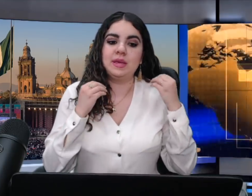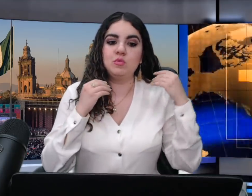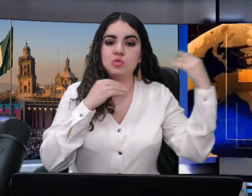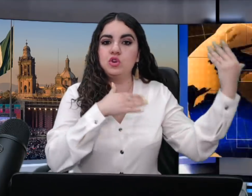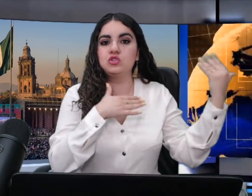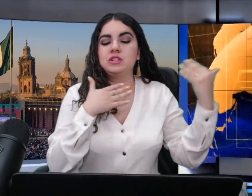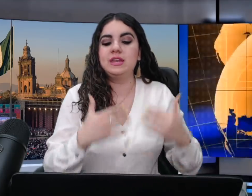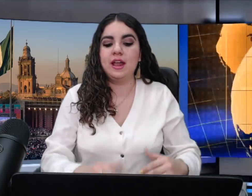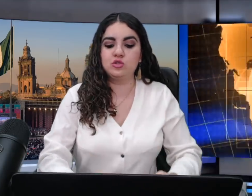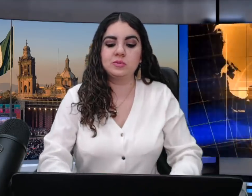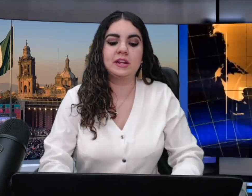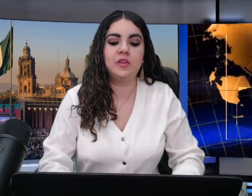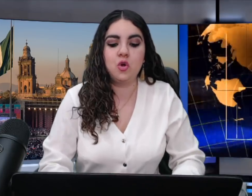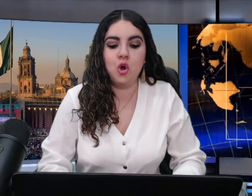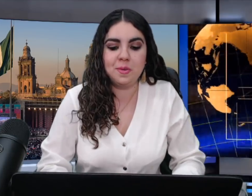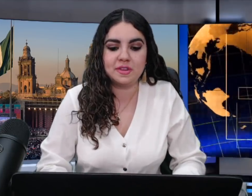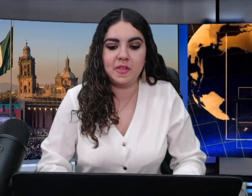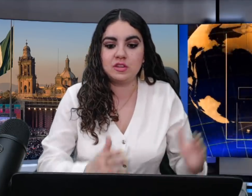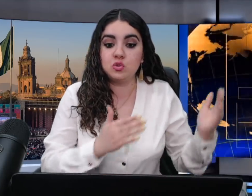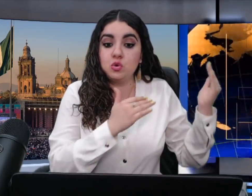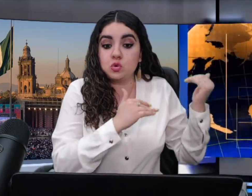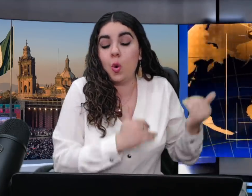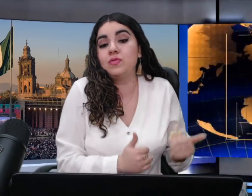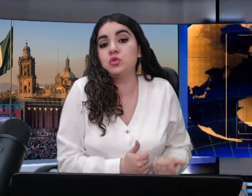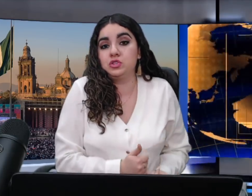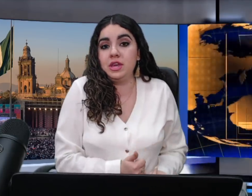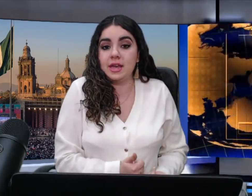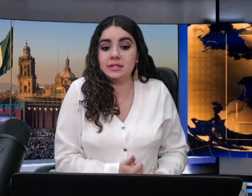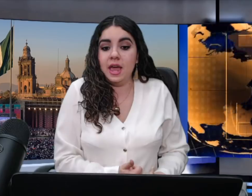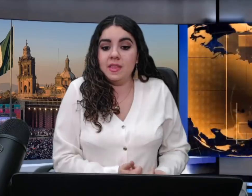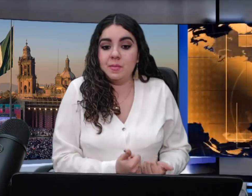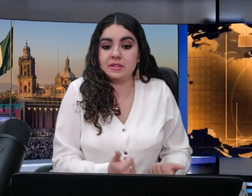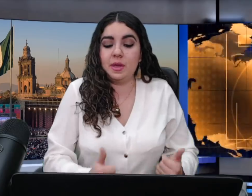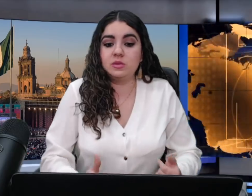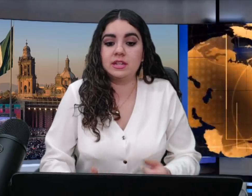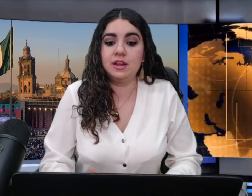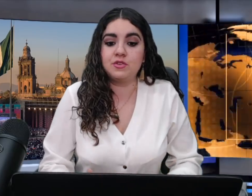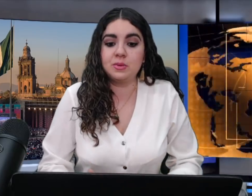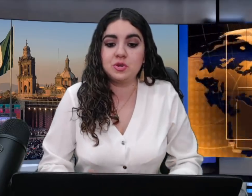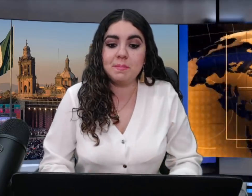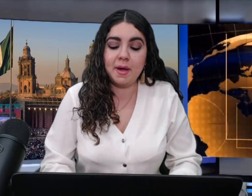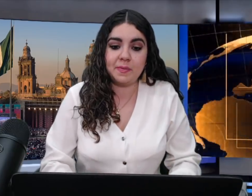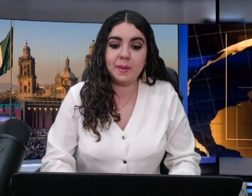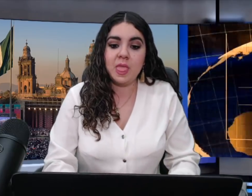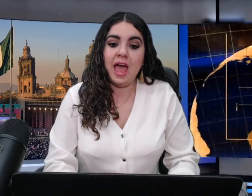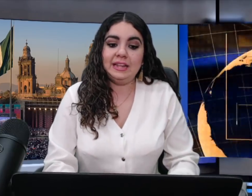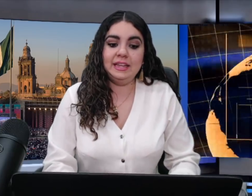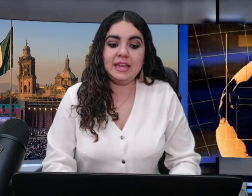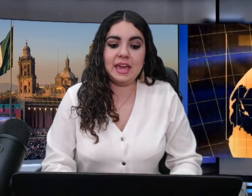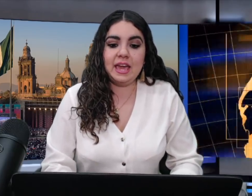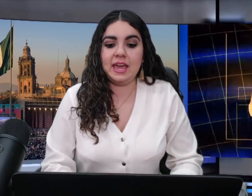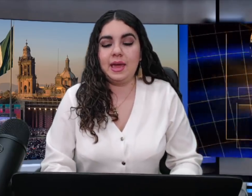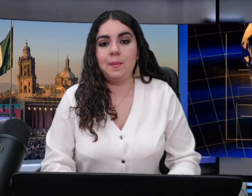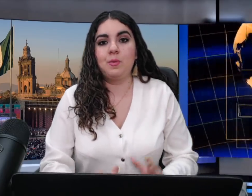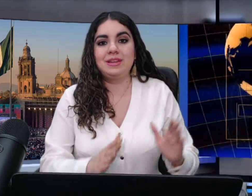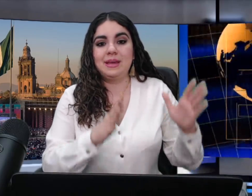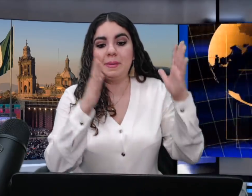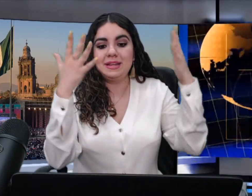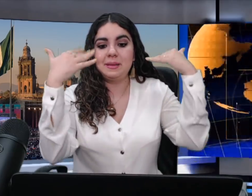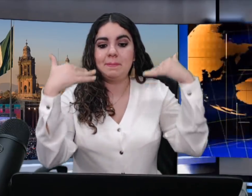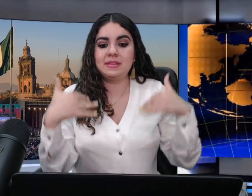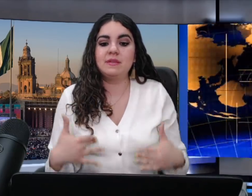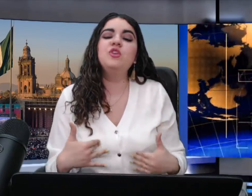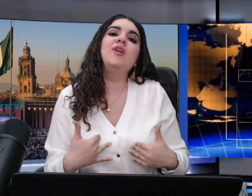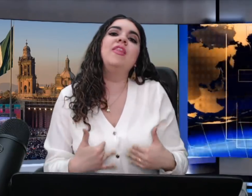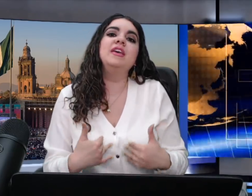apenas estamos, bueno, nos decía el subsecretario Hugo López-Gatell hace unos cuantos días, te presentamos aquí la información en Patria, de que pues